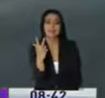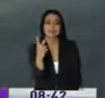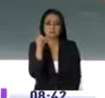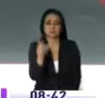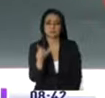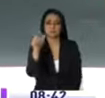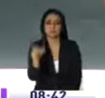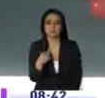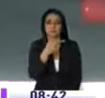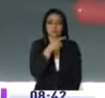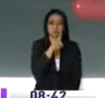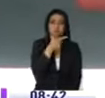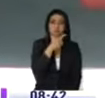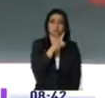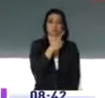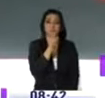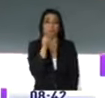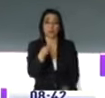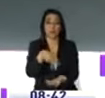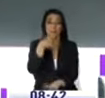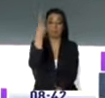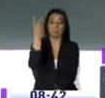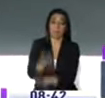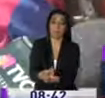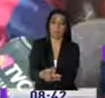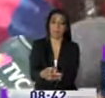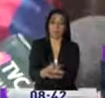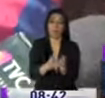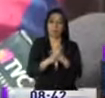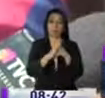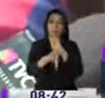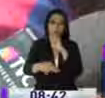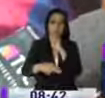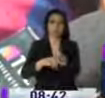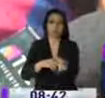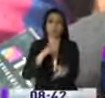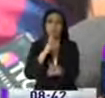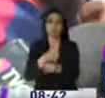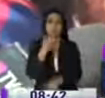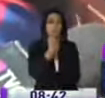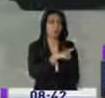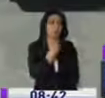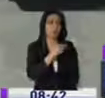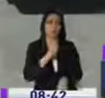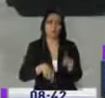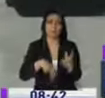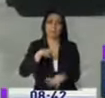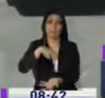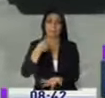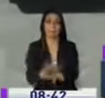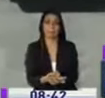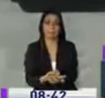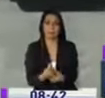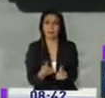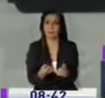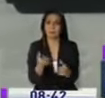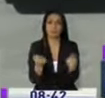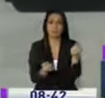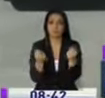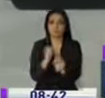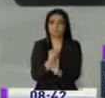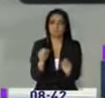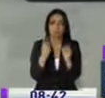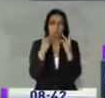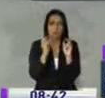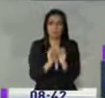etílico. Una de ellas resbaló y cayó bajo el bus. Estaban bien borrachos, no se podían ni parar. Todo sucedió muy rápido, el chofer no se habría